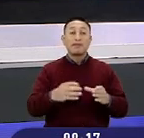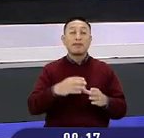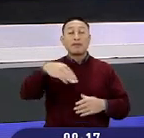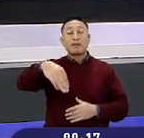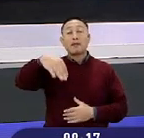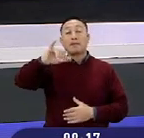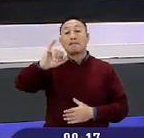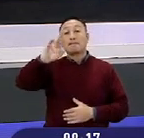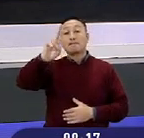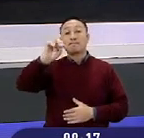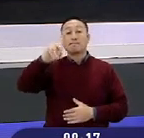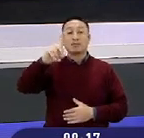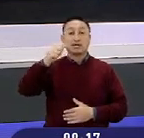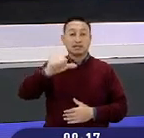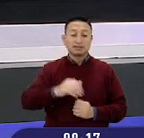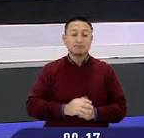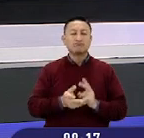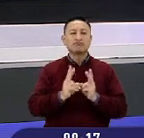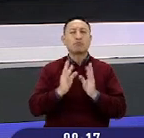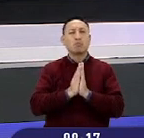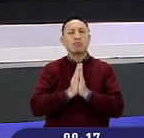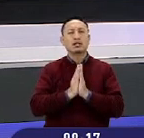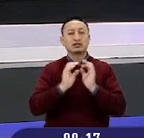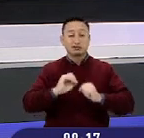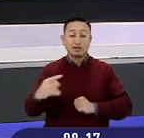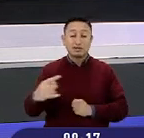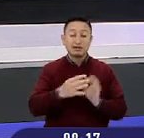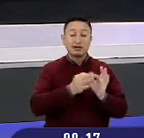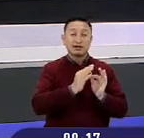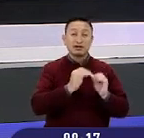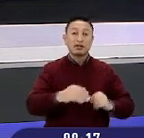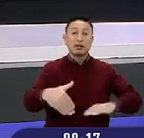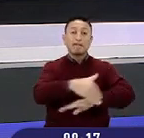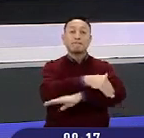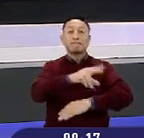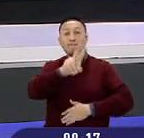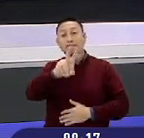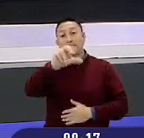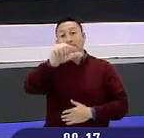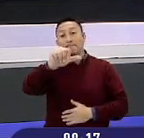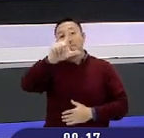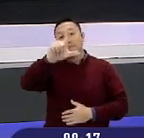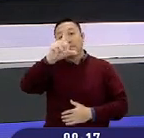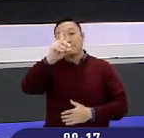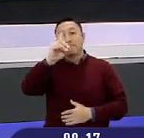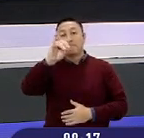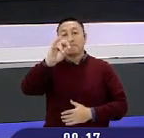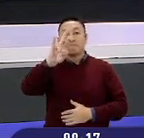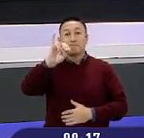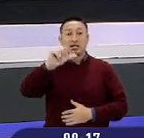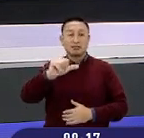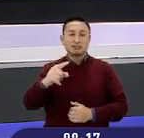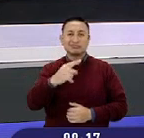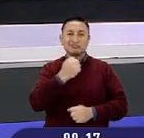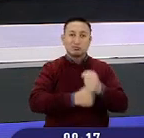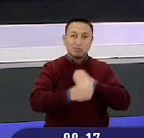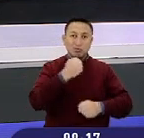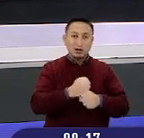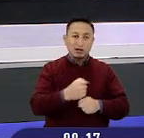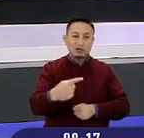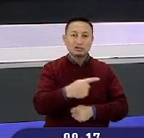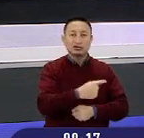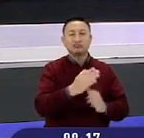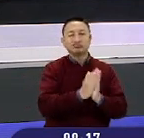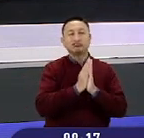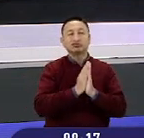Valle de los Chillos, los vecinos solicitan una intervención en la calle Valdivia. Ellos afirman que por muchos años han solicitado esta obra vial,